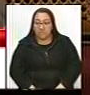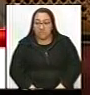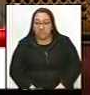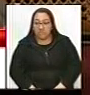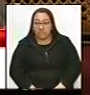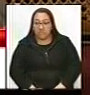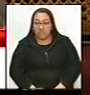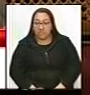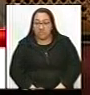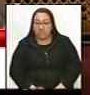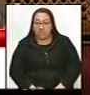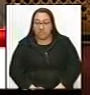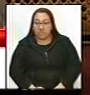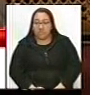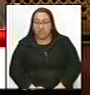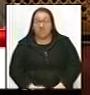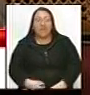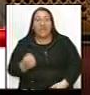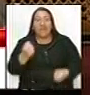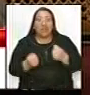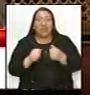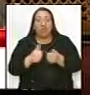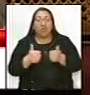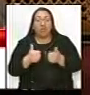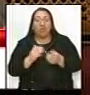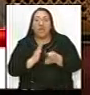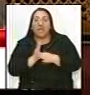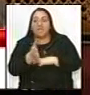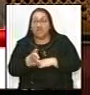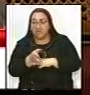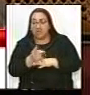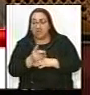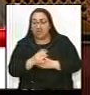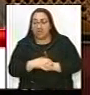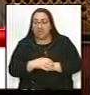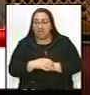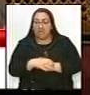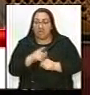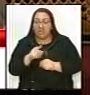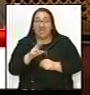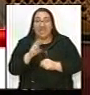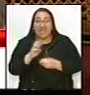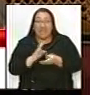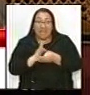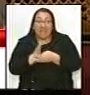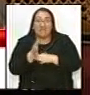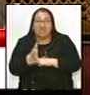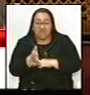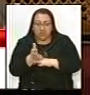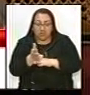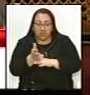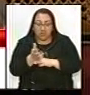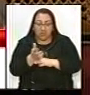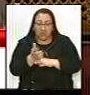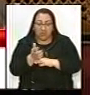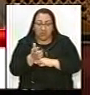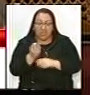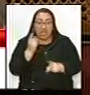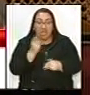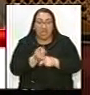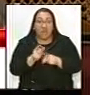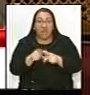a más una red de acceso de esa red de acceso es la que llega a ser a